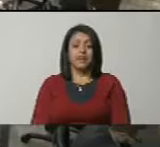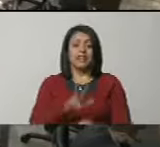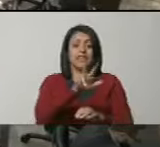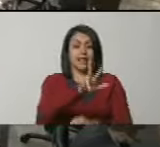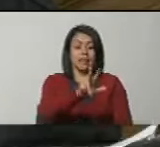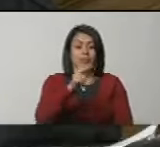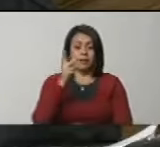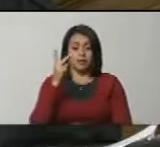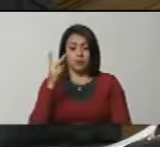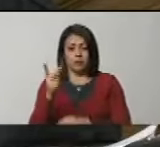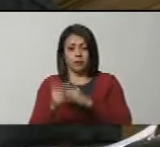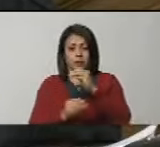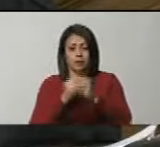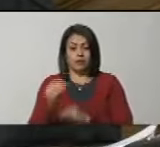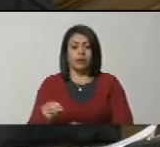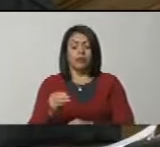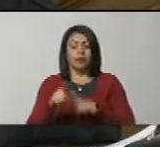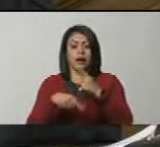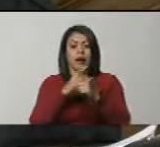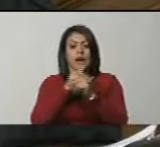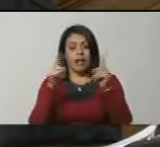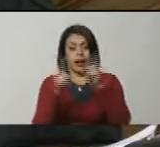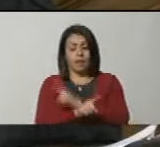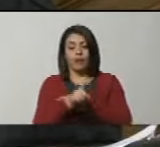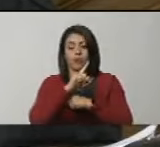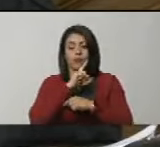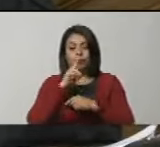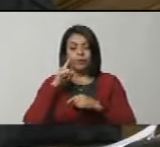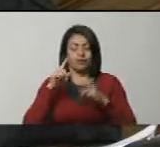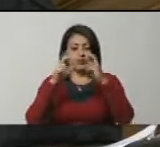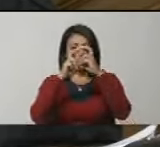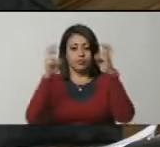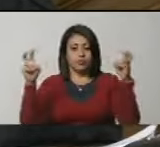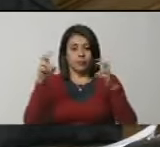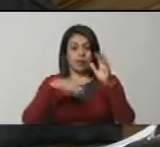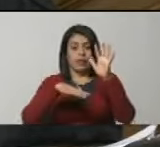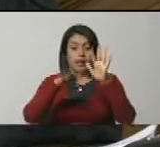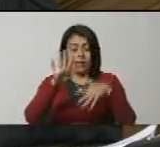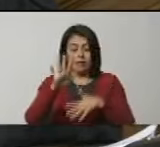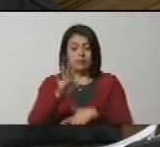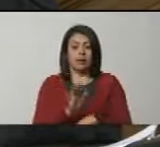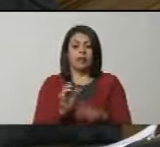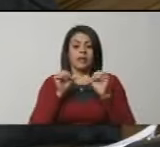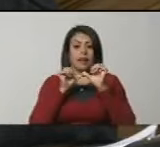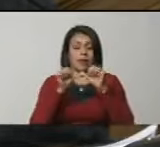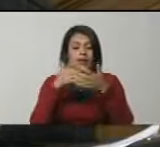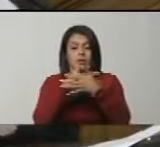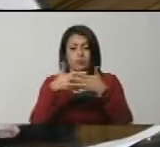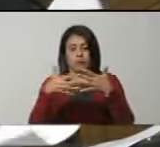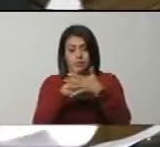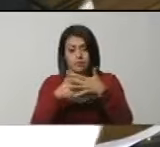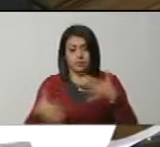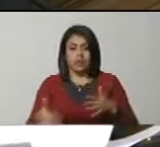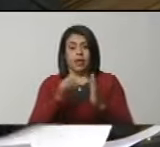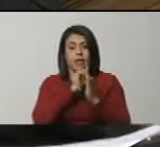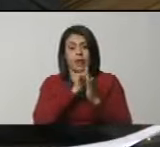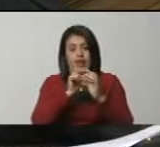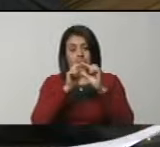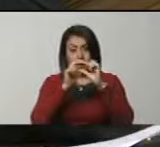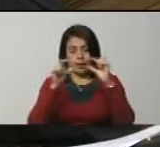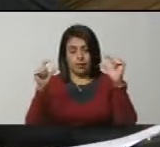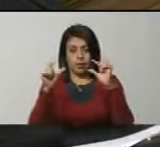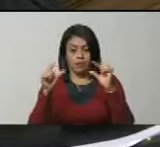Trigésimo segundo. Se sugiere aprobar sin modificación la denominación del epígrafe del artículo 15, quedando redactado en los siguientes términos.